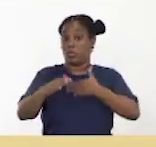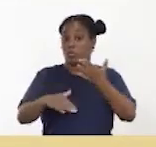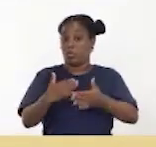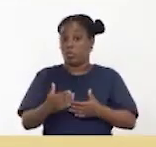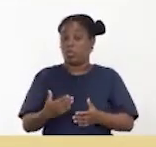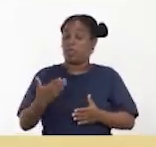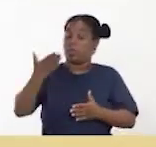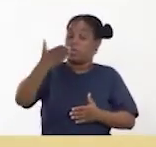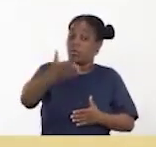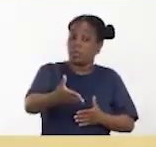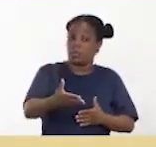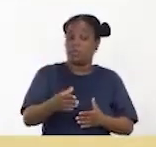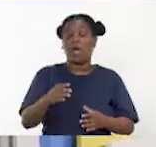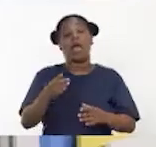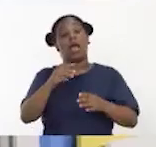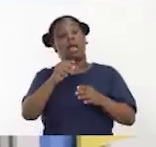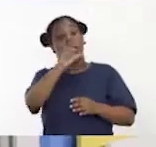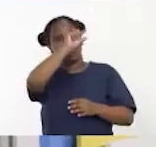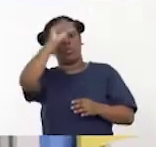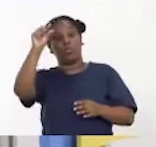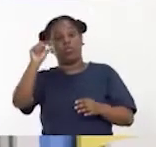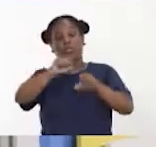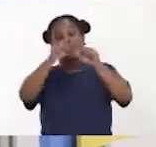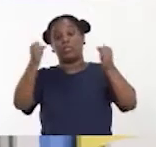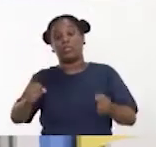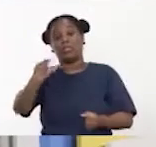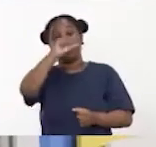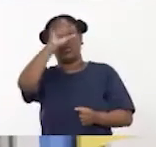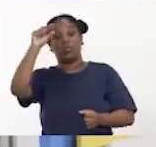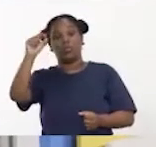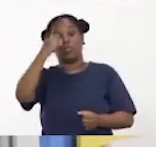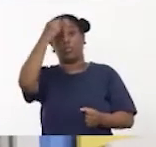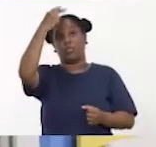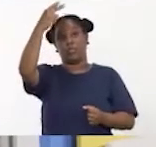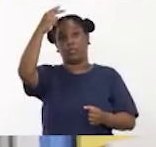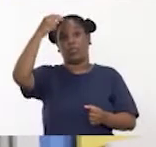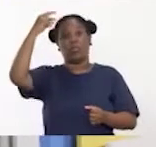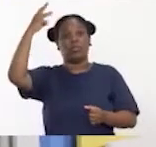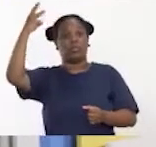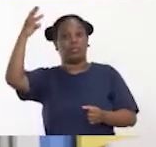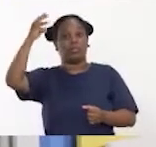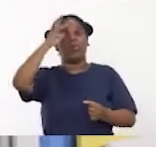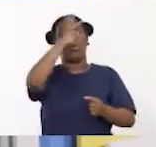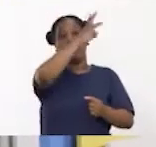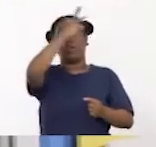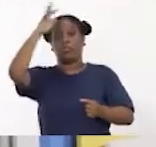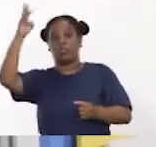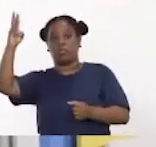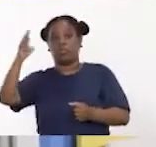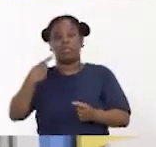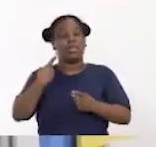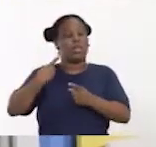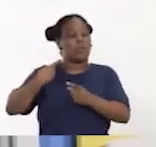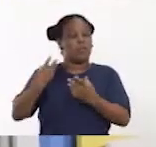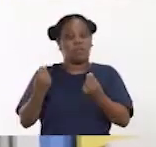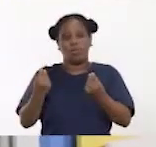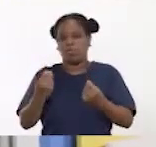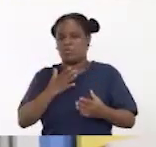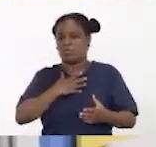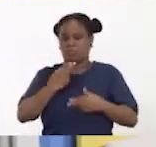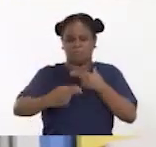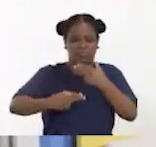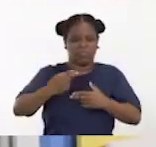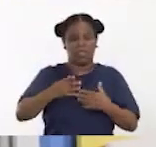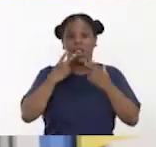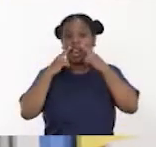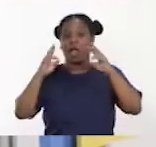cuadráticos o de 3 con 3 y que tantas aplicaciones tienen en la vida práctica y que bueno, ahora lo estamos viendo incluso